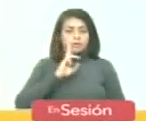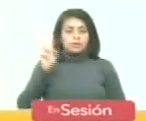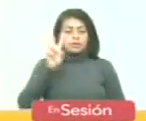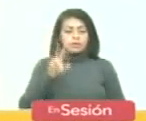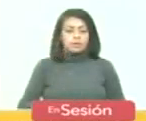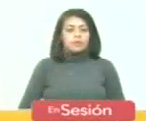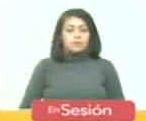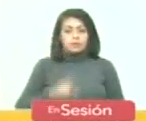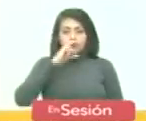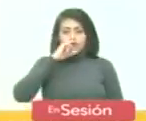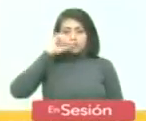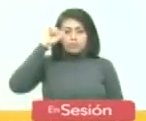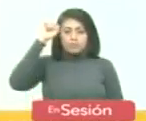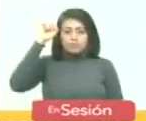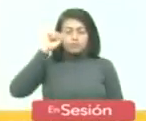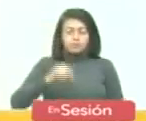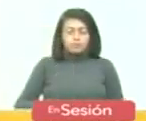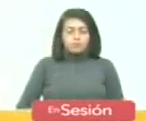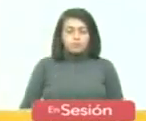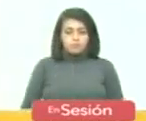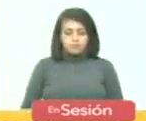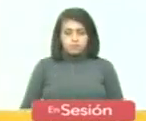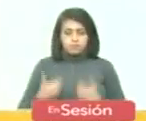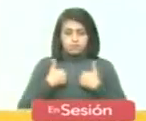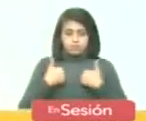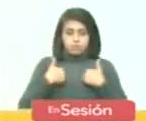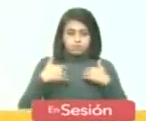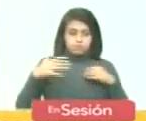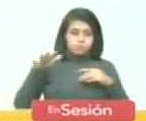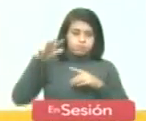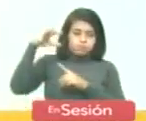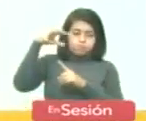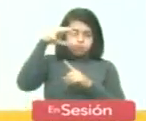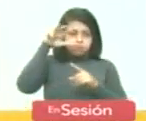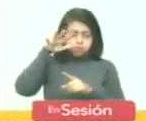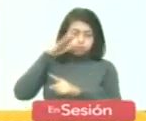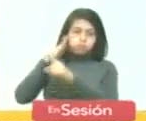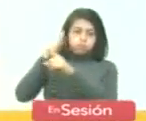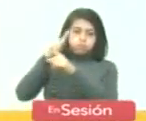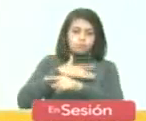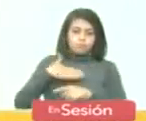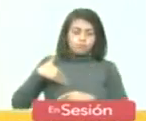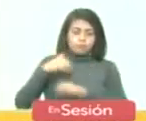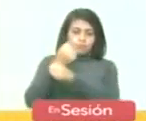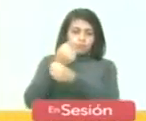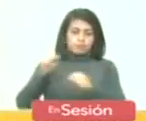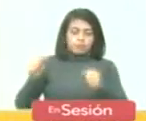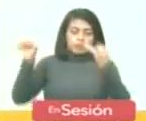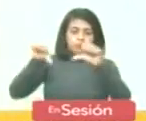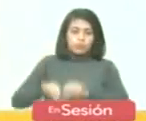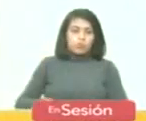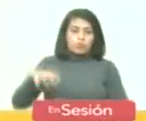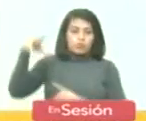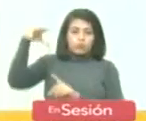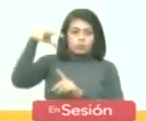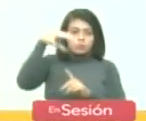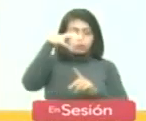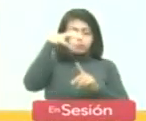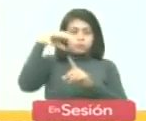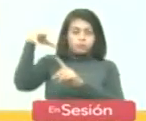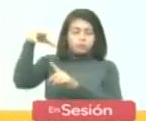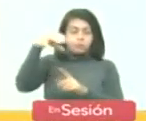Venezuela, Nicolás Maduro Moros, fue víctima de un magnicidio en grado de frustración mediante el uso de un